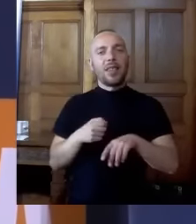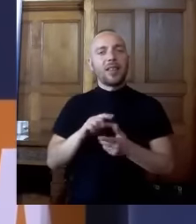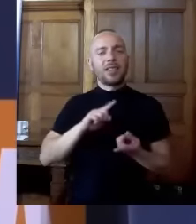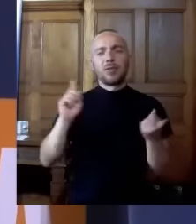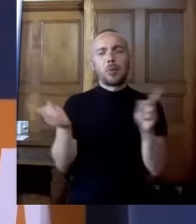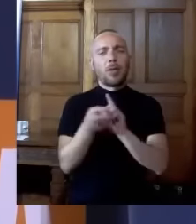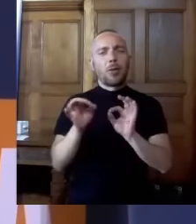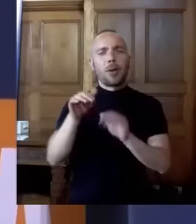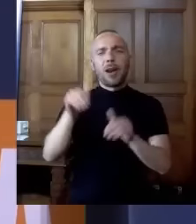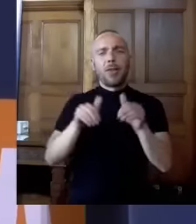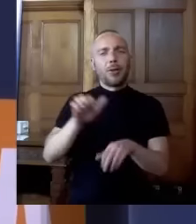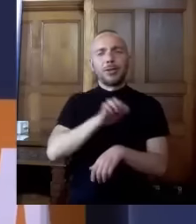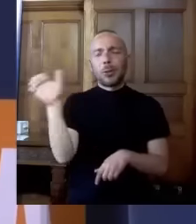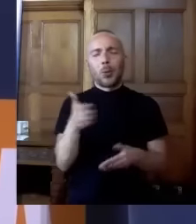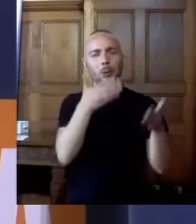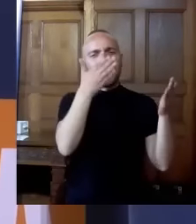europeas irenea